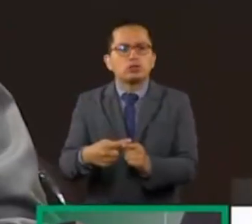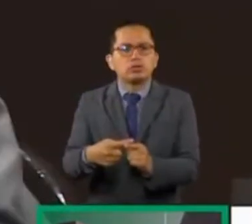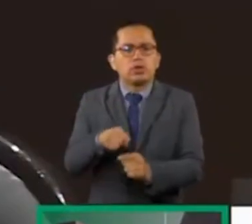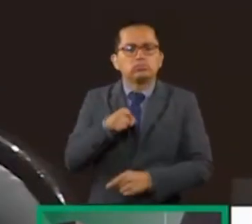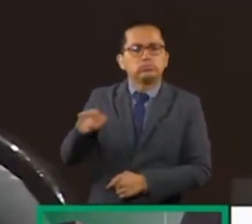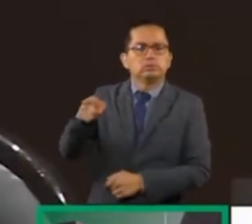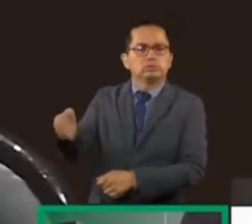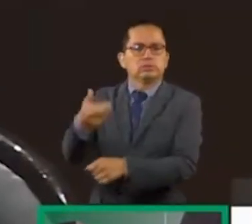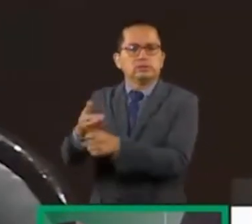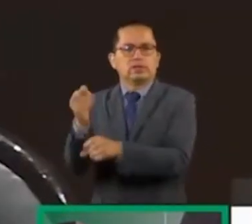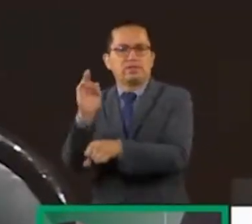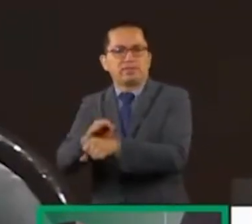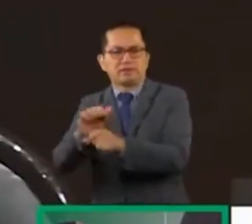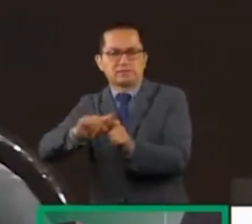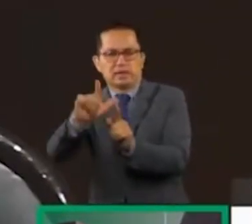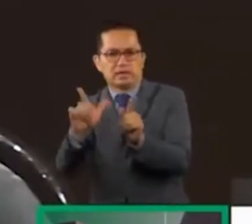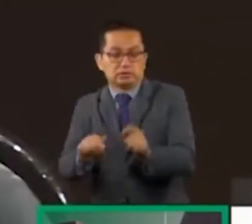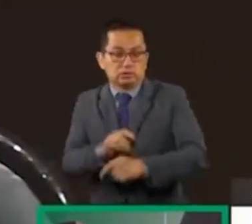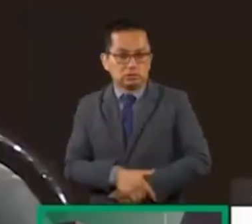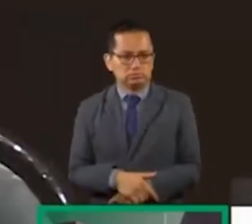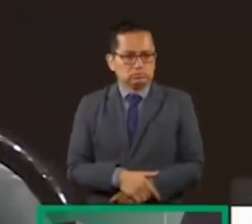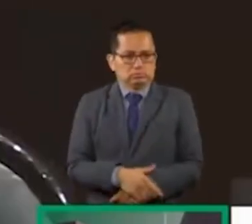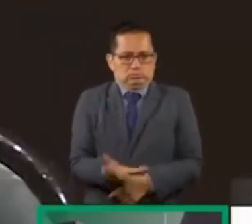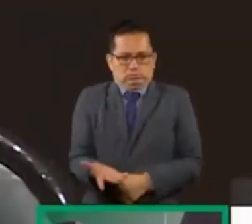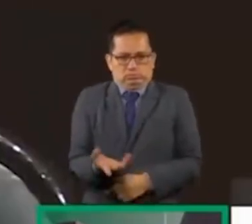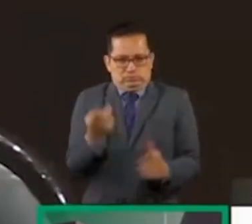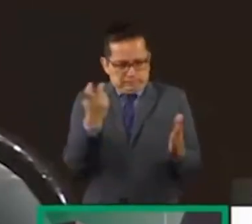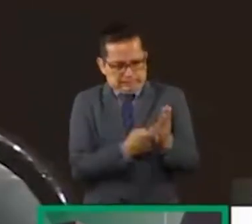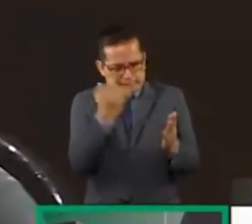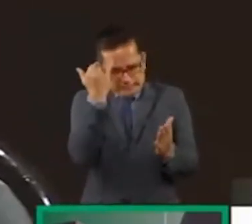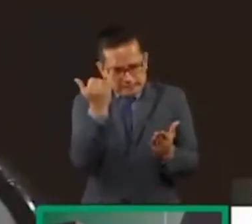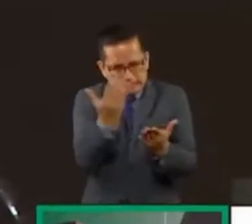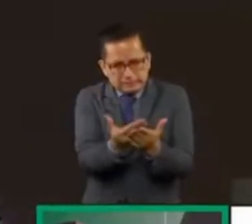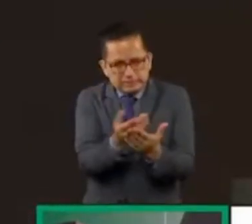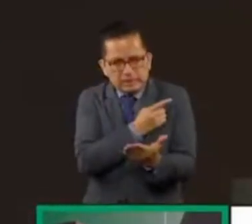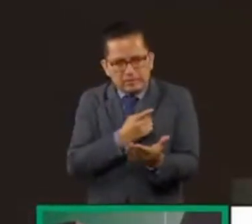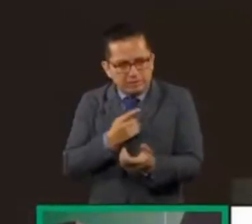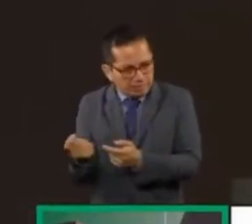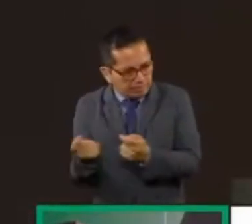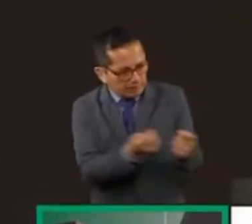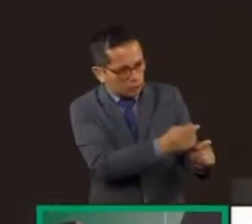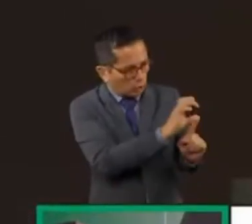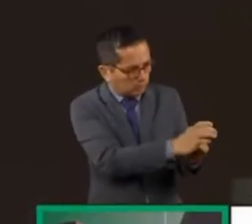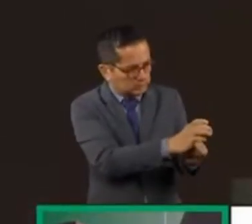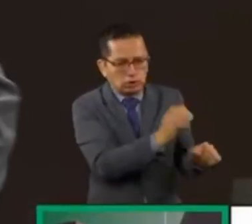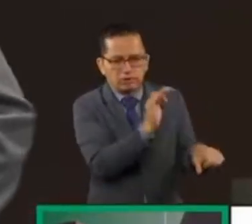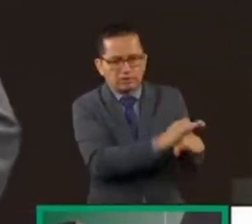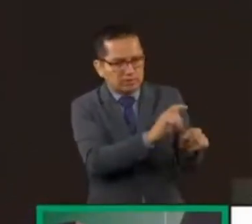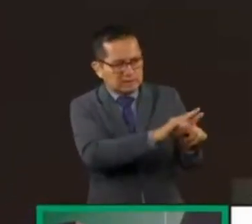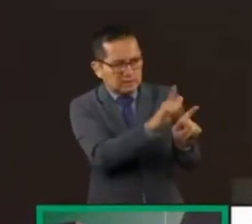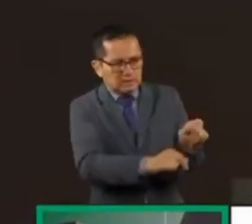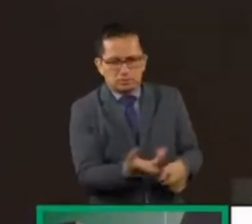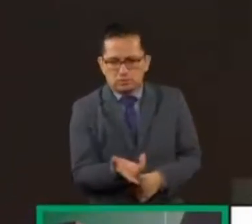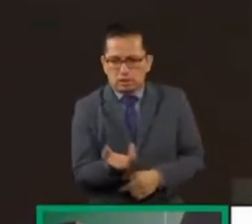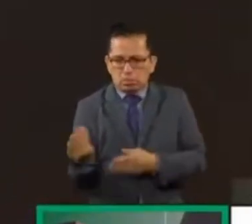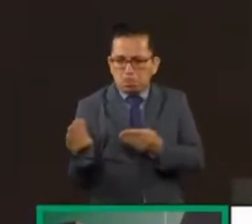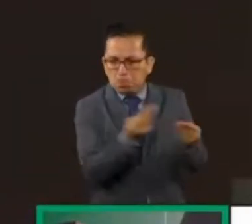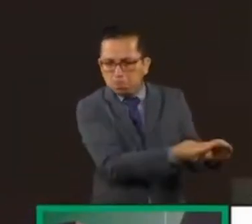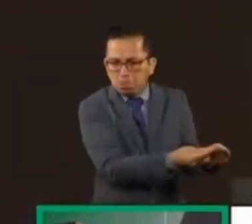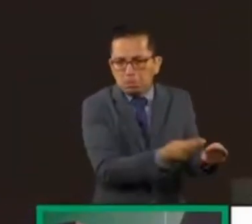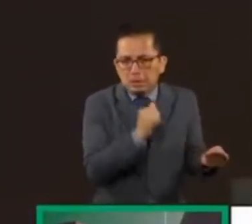la iniciativa a la Comisión de Defensa Nacional, ni siquiera para opinar. Solo